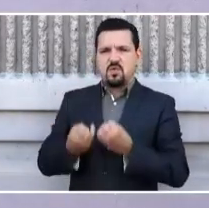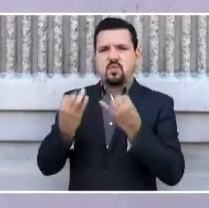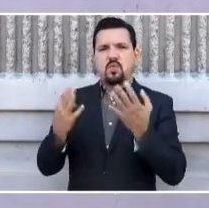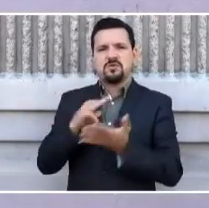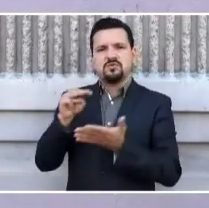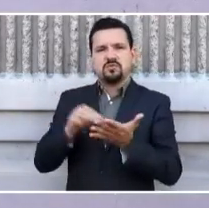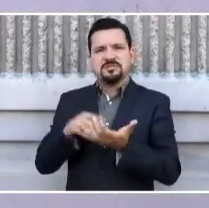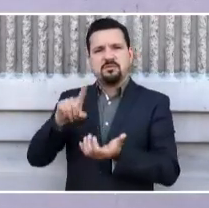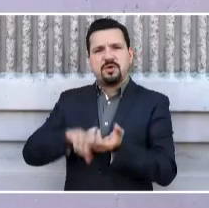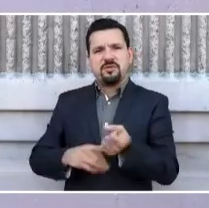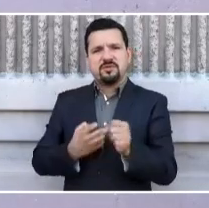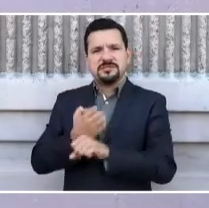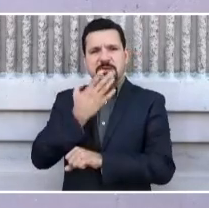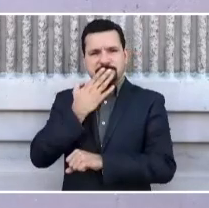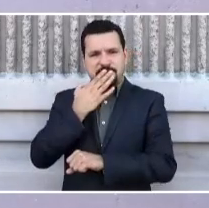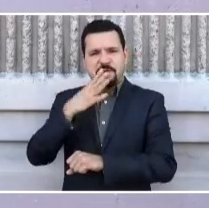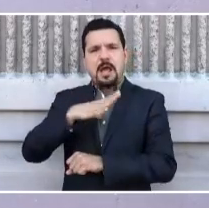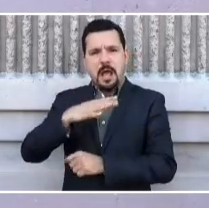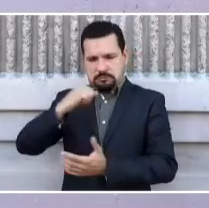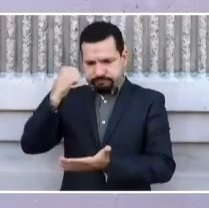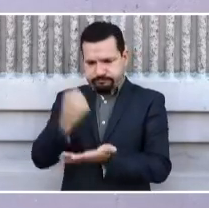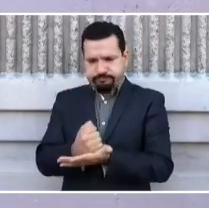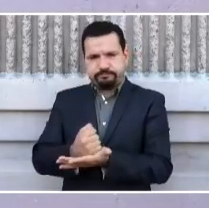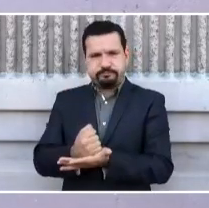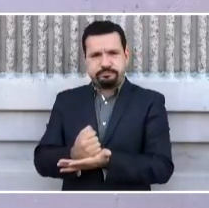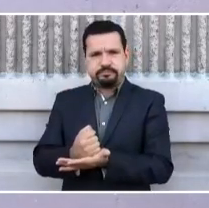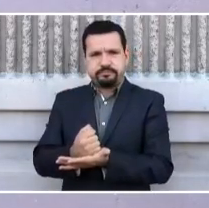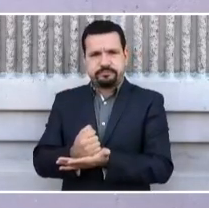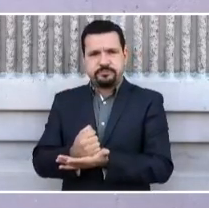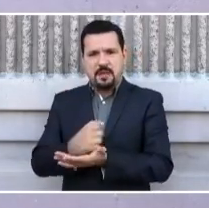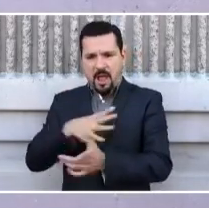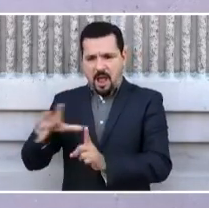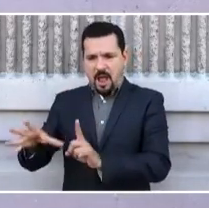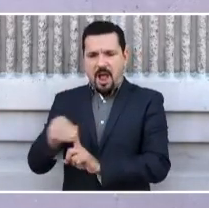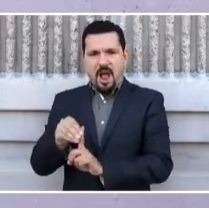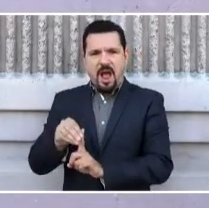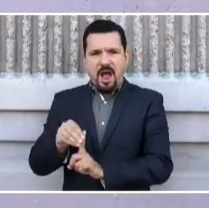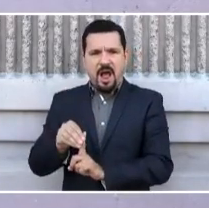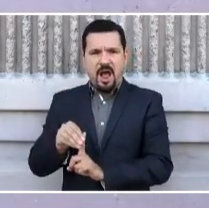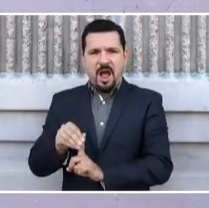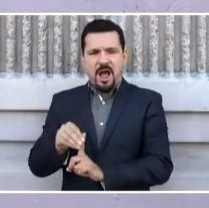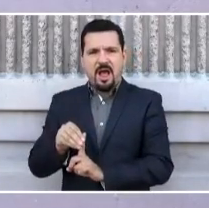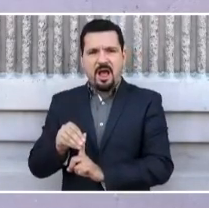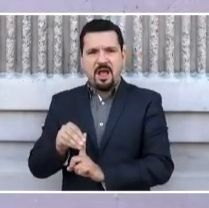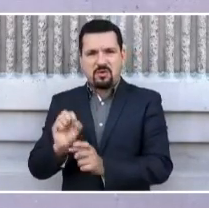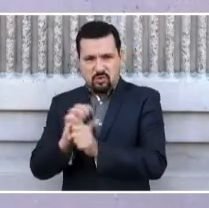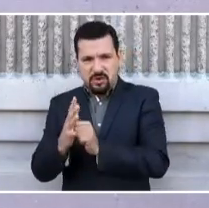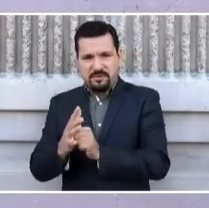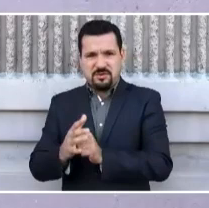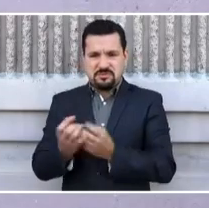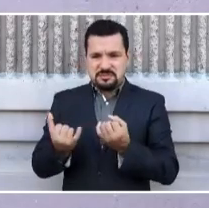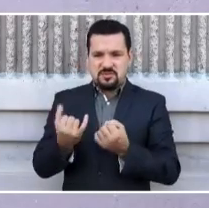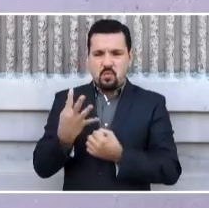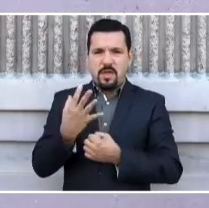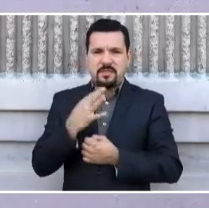en Sonora ya tienen registro de contagios por coronavirus, muertes, y si tiene el dato